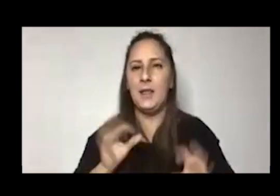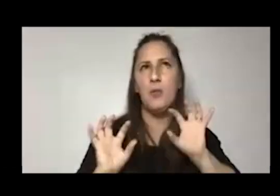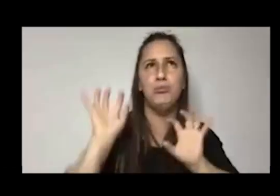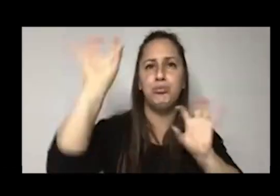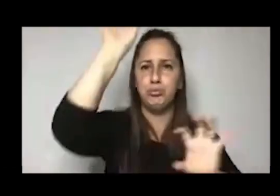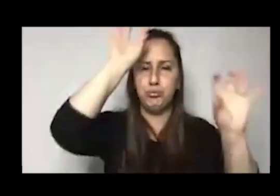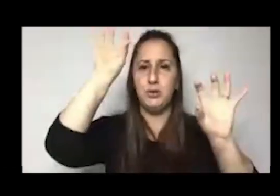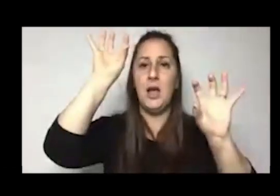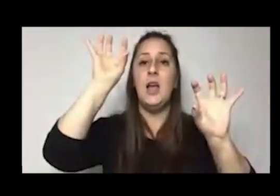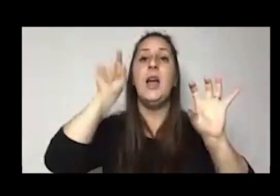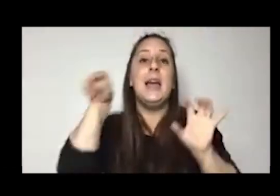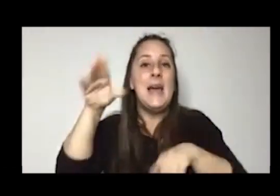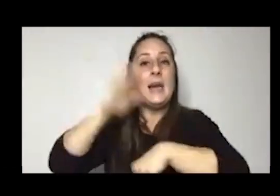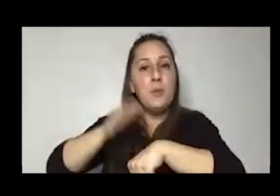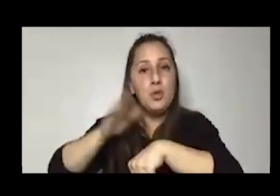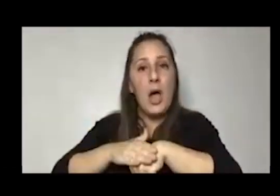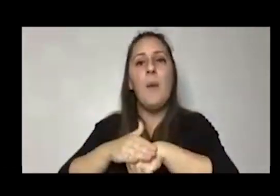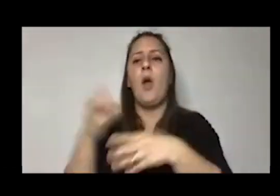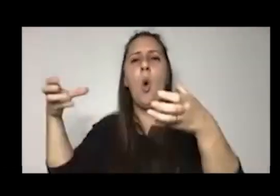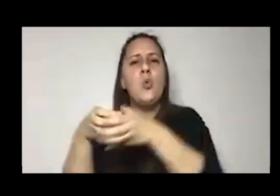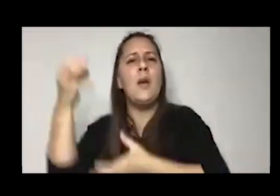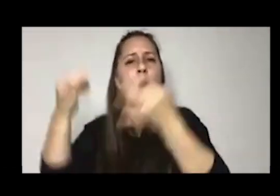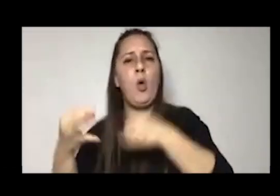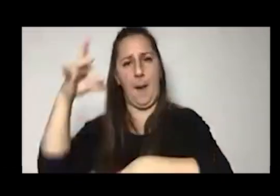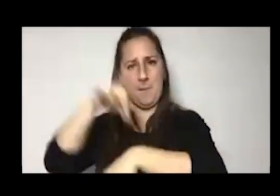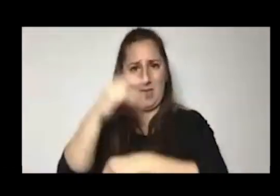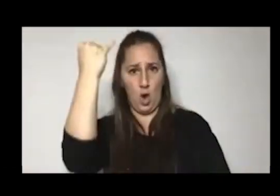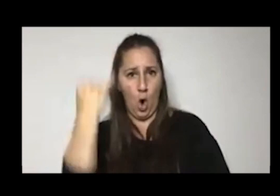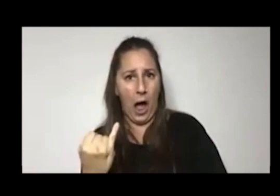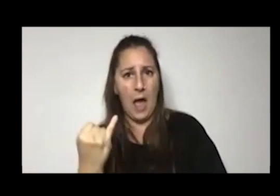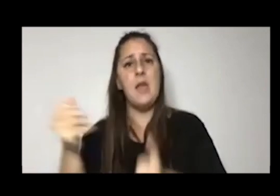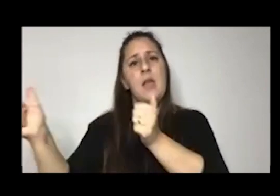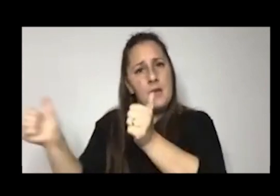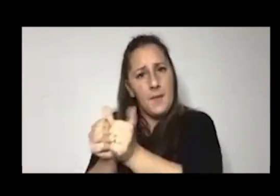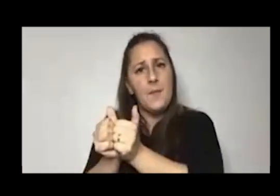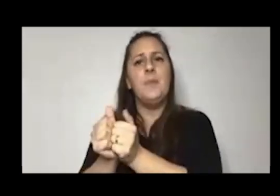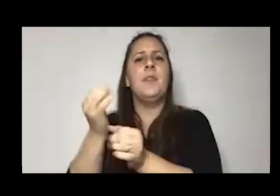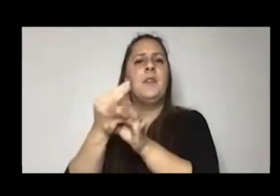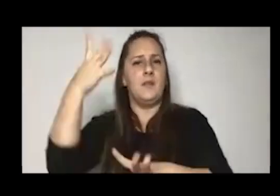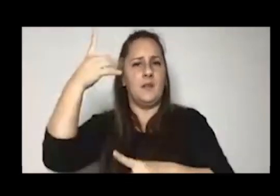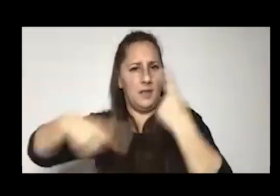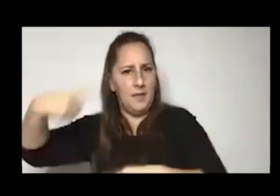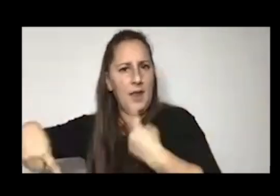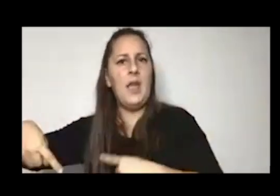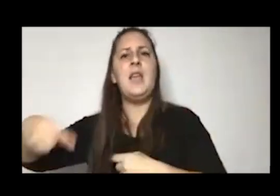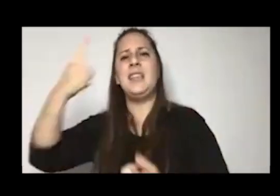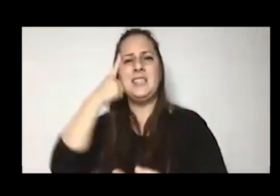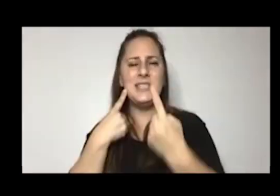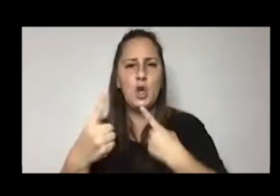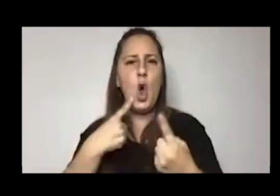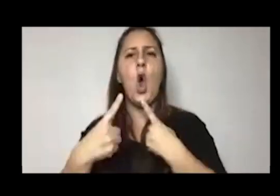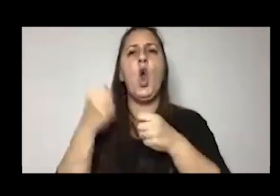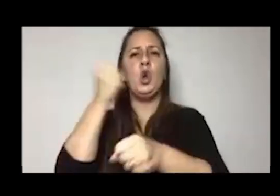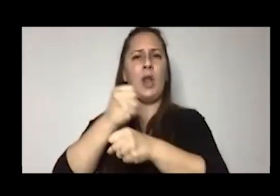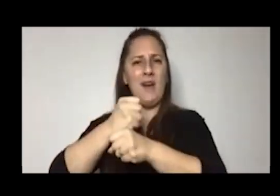que tiene un médico y que tiene otro componente interdisciplinario, con psicólogos, trabajadores sociales y demás,